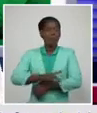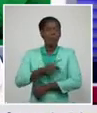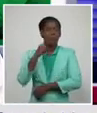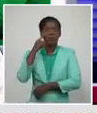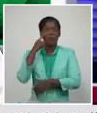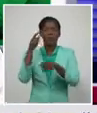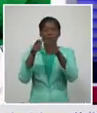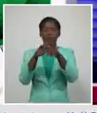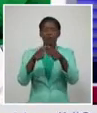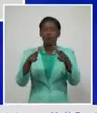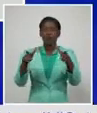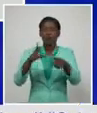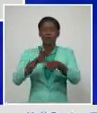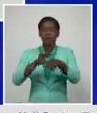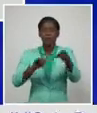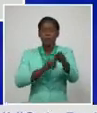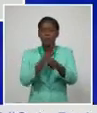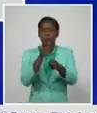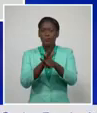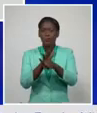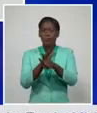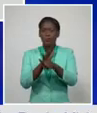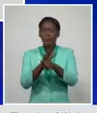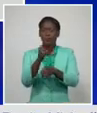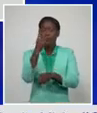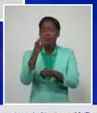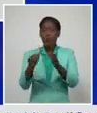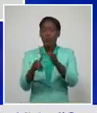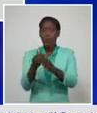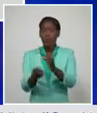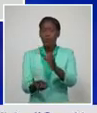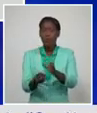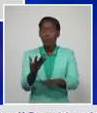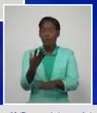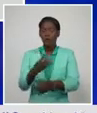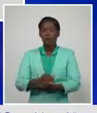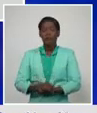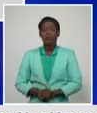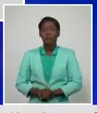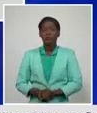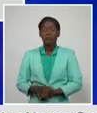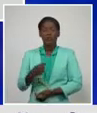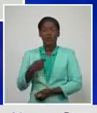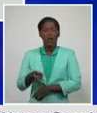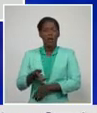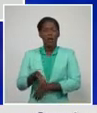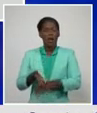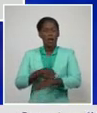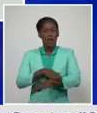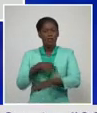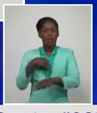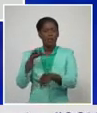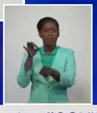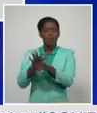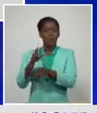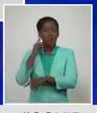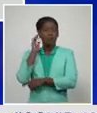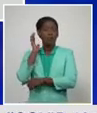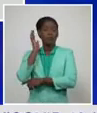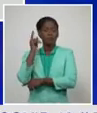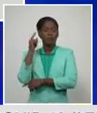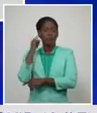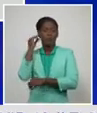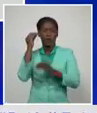número de casos en un día. Yo incluso antes de comenzar la conferencia precisaba